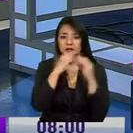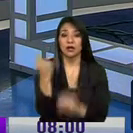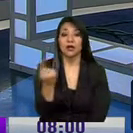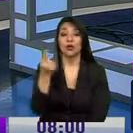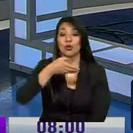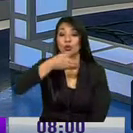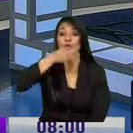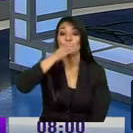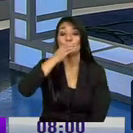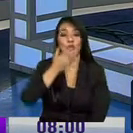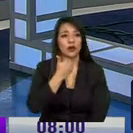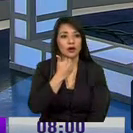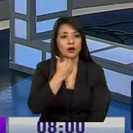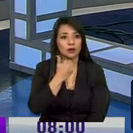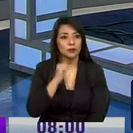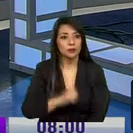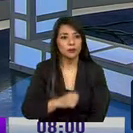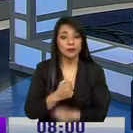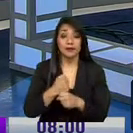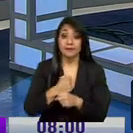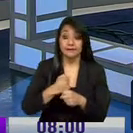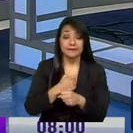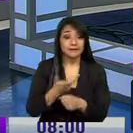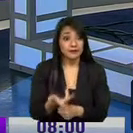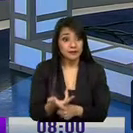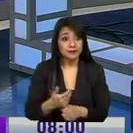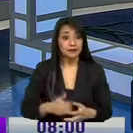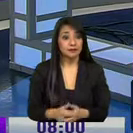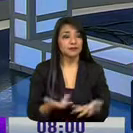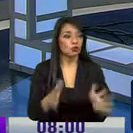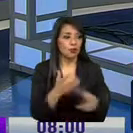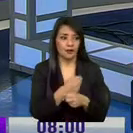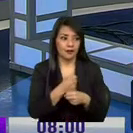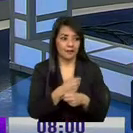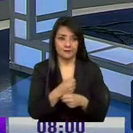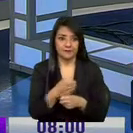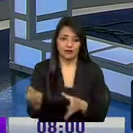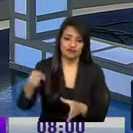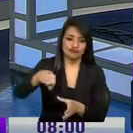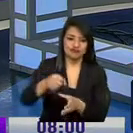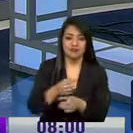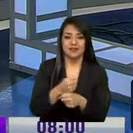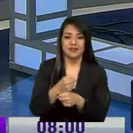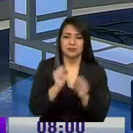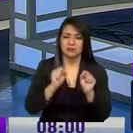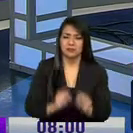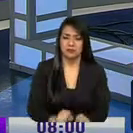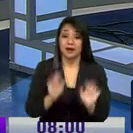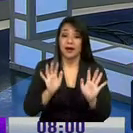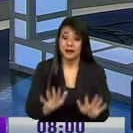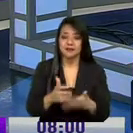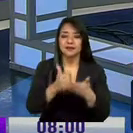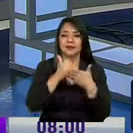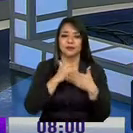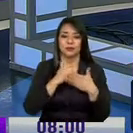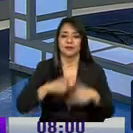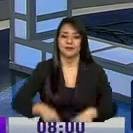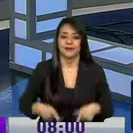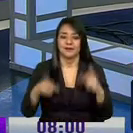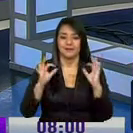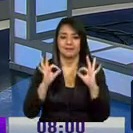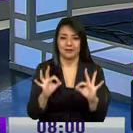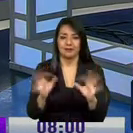sí, un sanduchito, sí. Un juguito. No hay café. Un cafecito, no hay café, hay que hacer café. Exacto. En fin, todo este tipo de cosas que nos hacen mejor la vida.